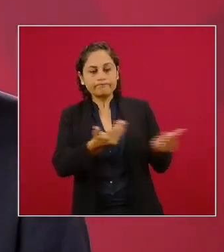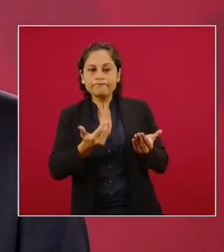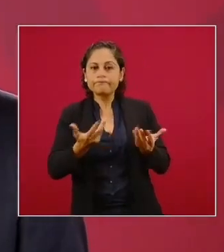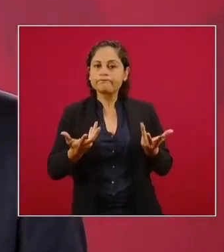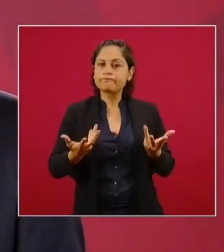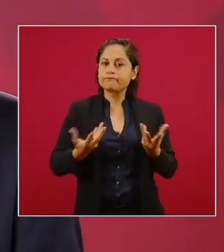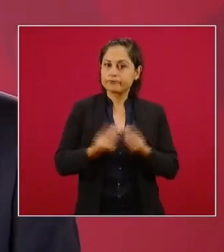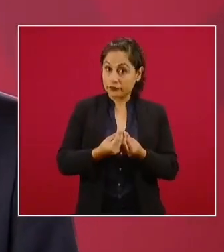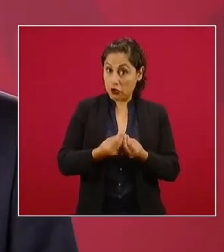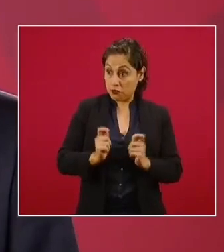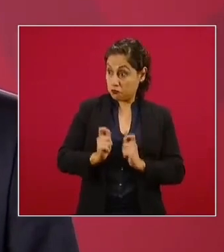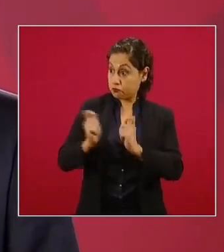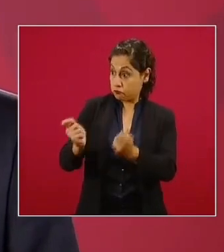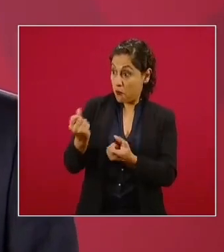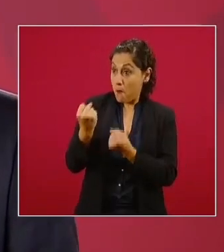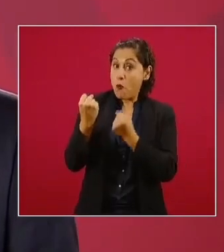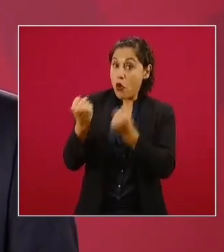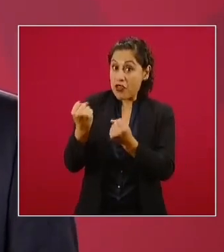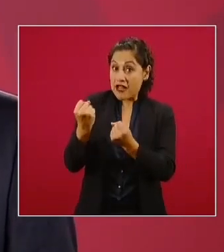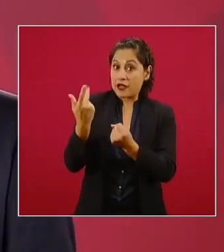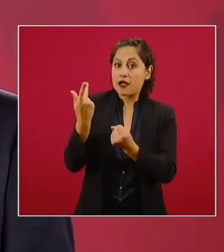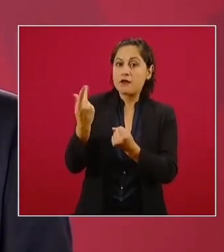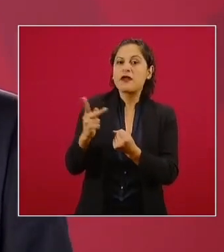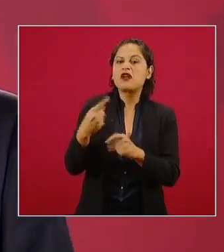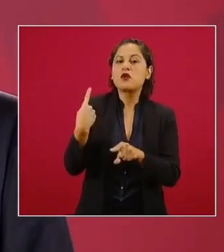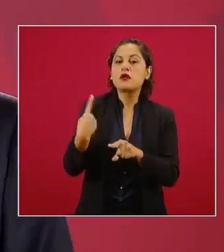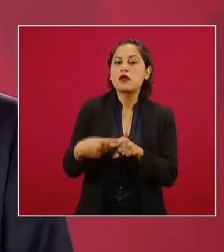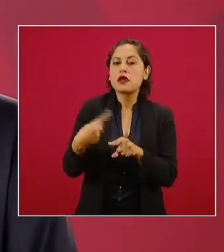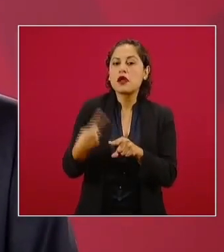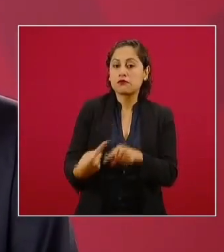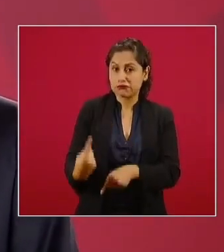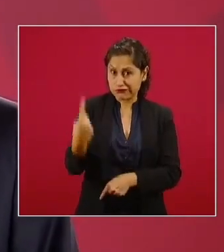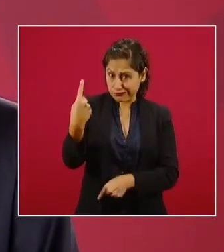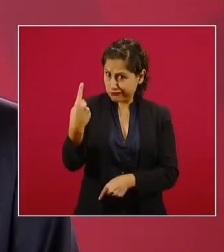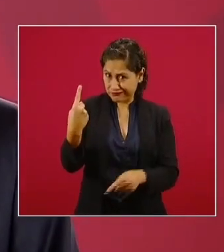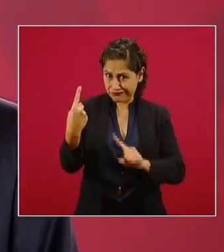Poder y pueblo, el poder del pueblo.